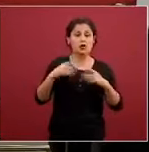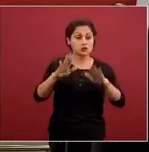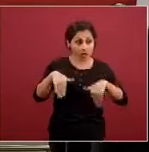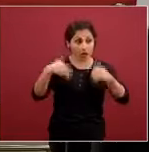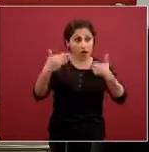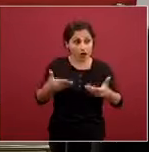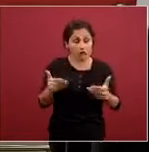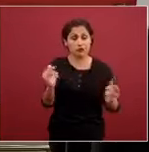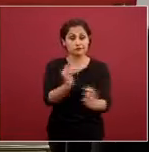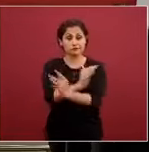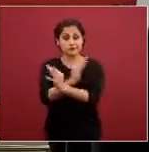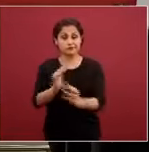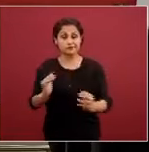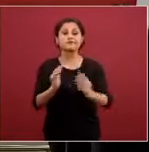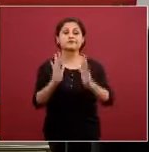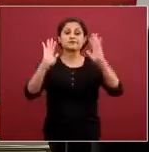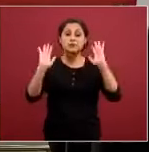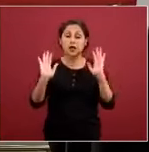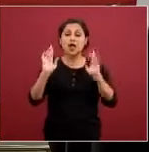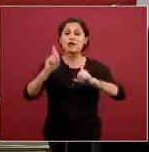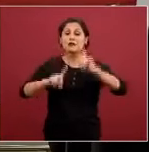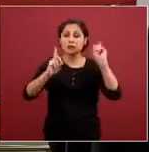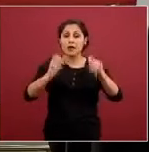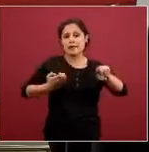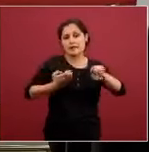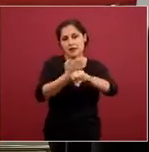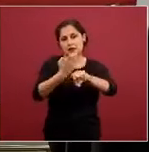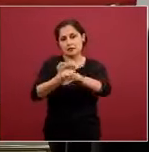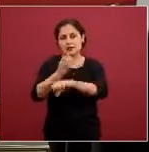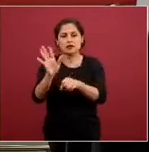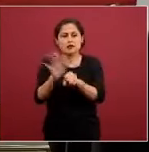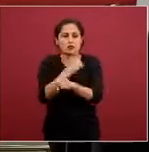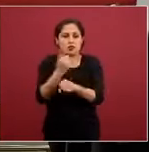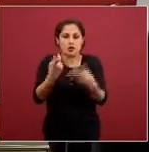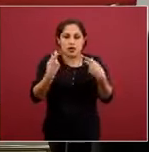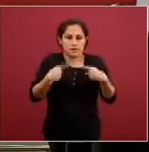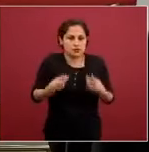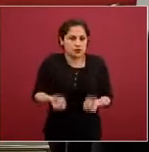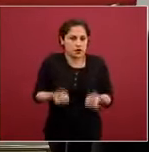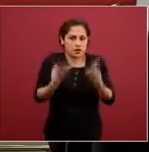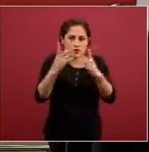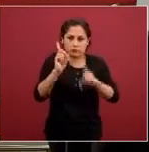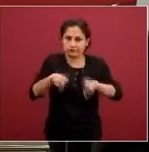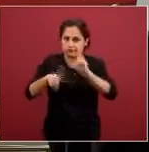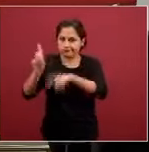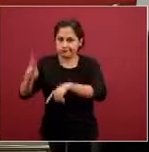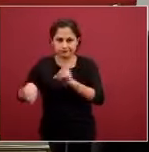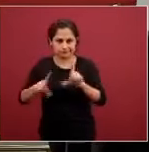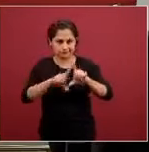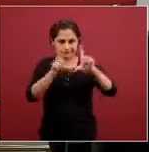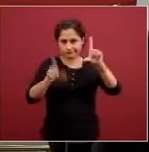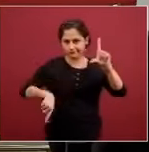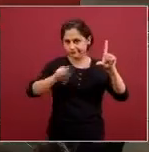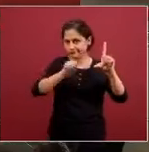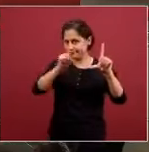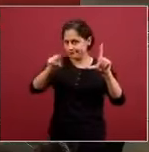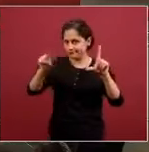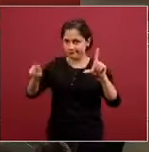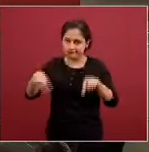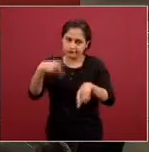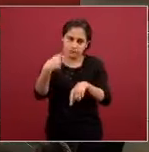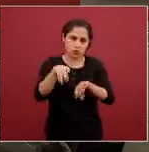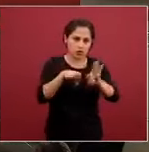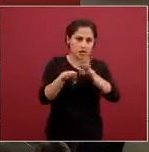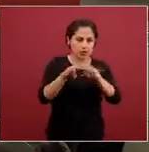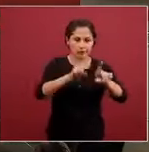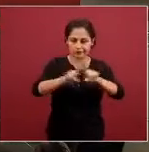Esto varía naturalmente de estado a estado porque la población es distinta, la actividad económica y social es distinta, etcétera. Pero en